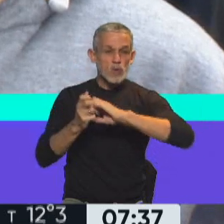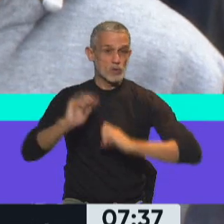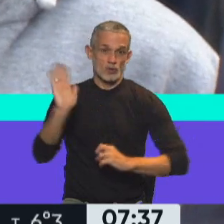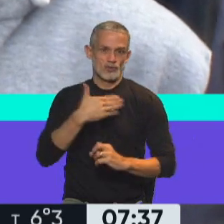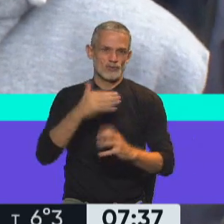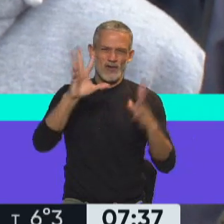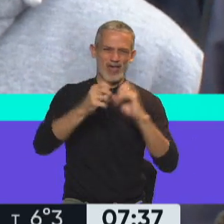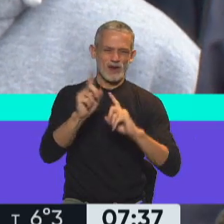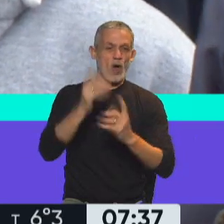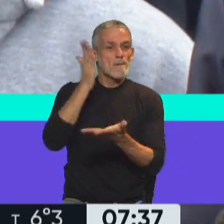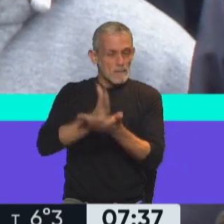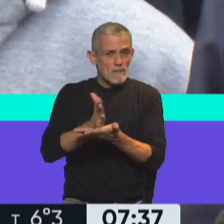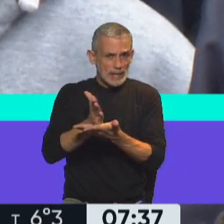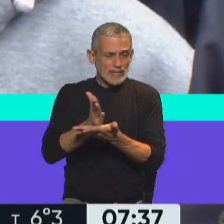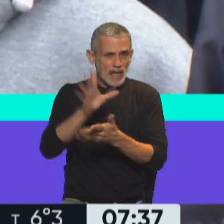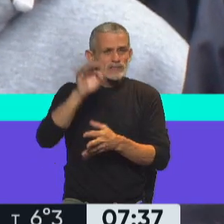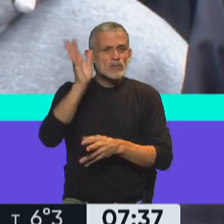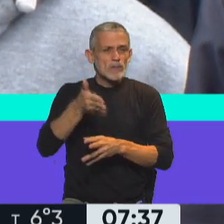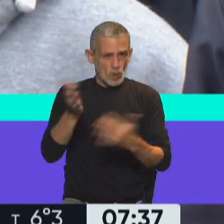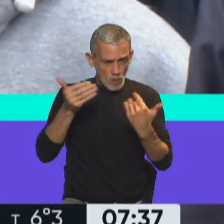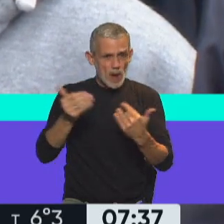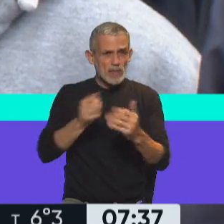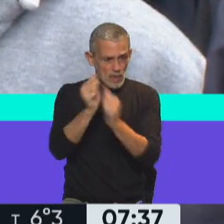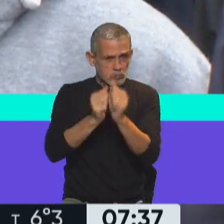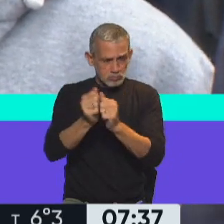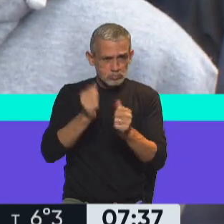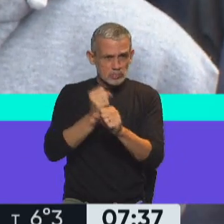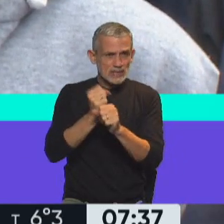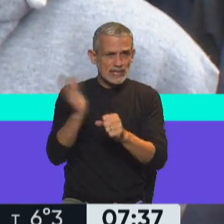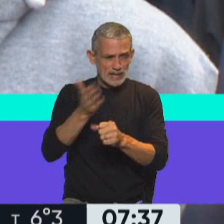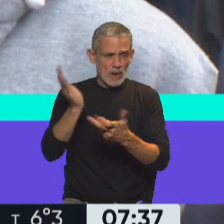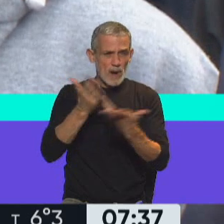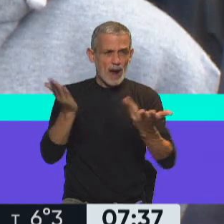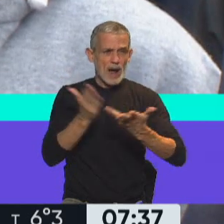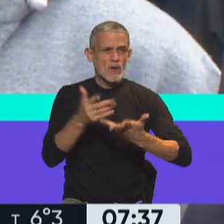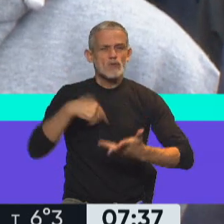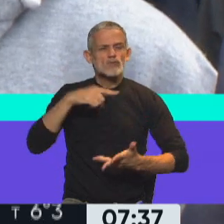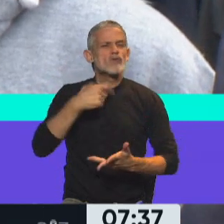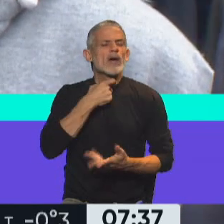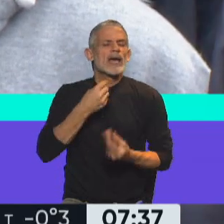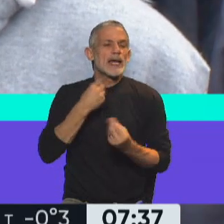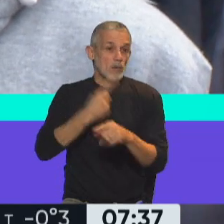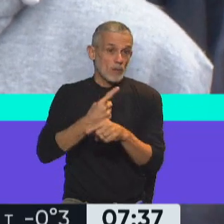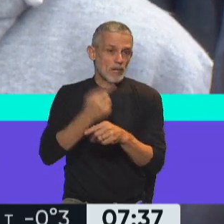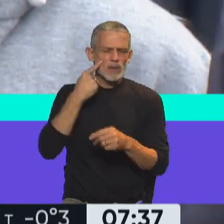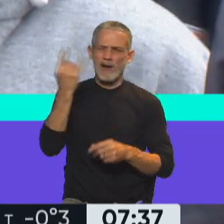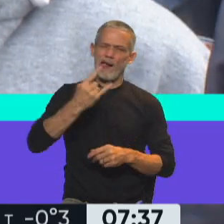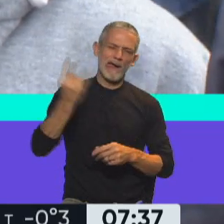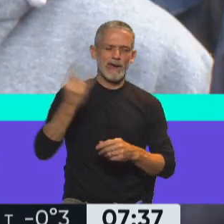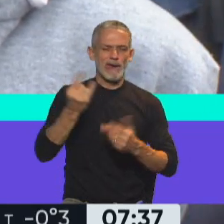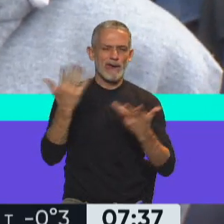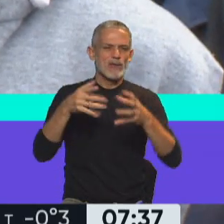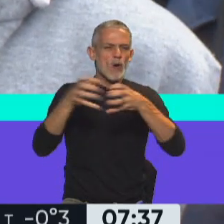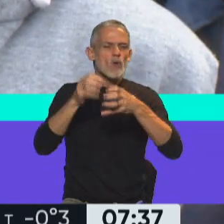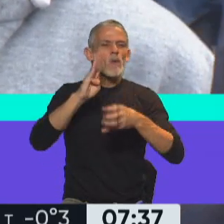toda. Más de la mitad de la planta está en condiciones de volver a producir, así que nosotros lo que estamos tratando de aclarar justamente en primer lugar es esa mentira del